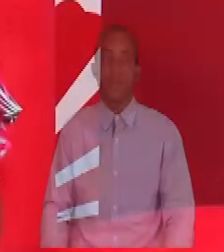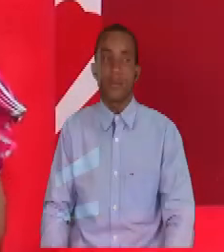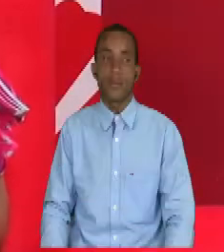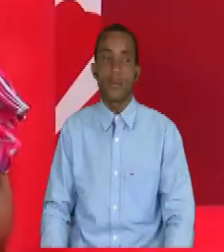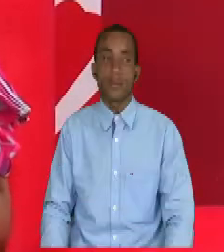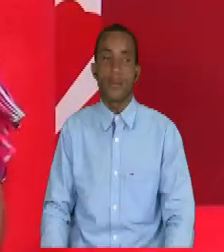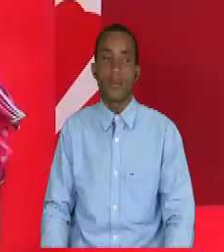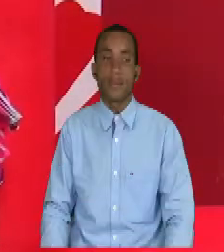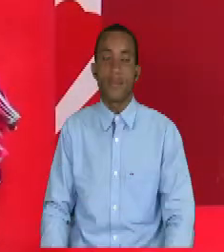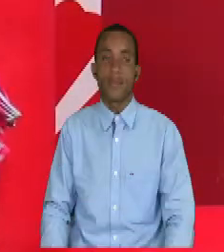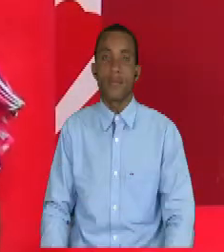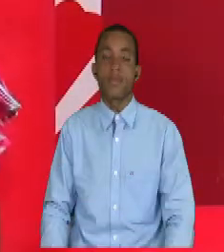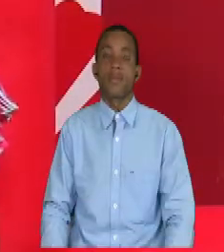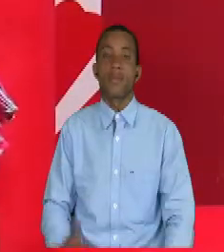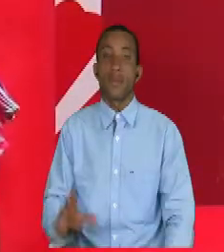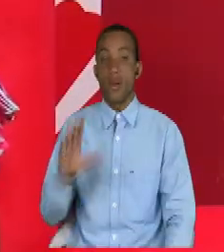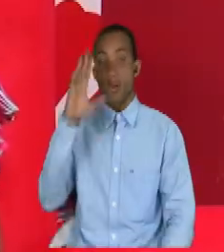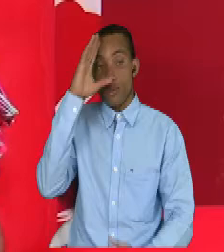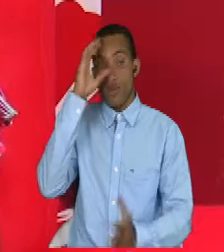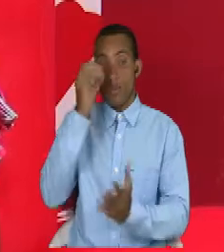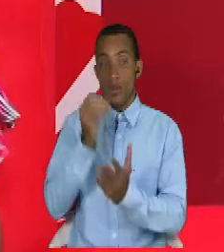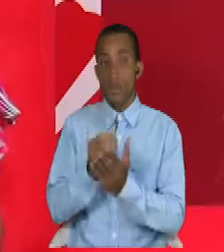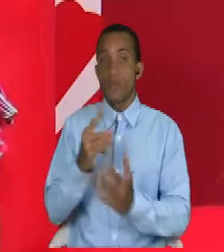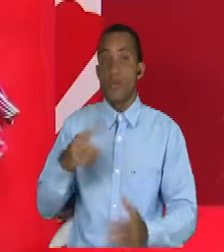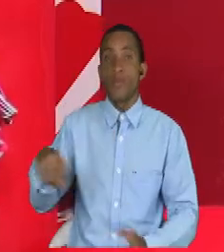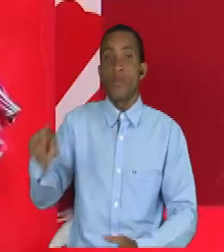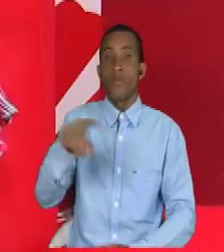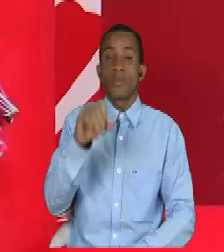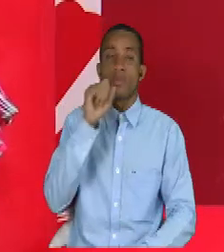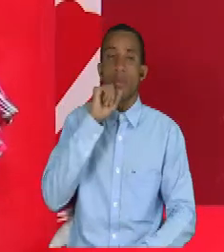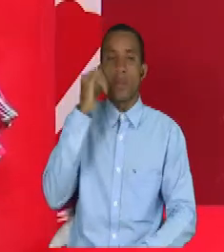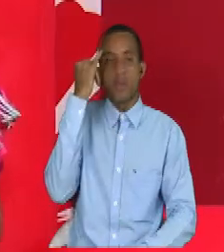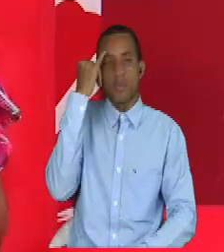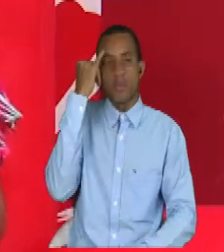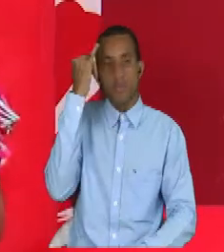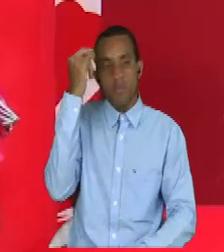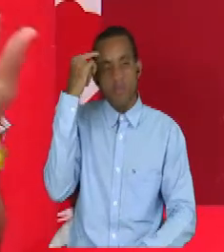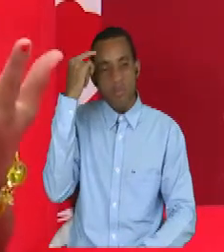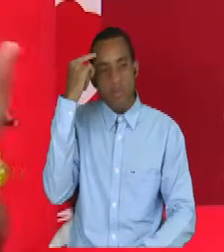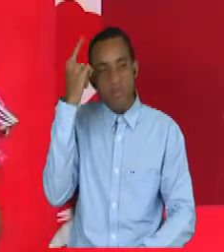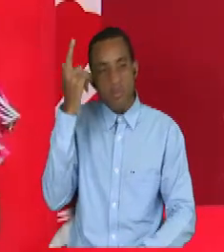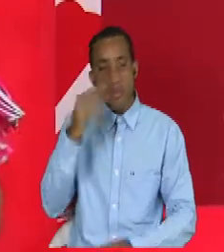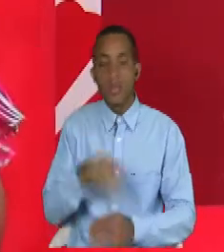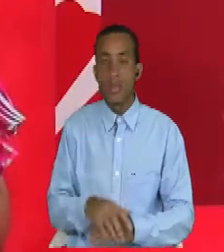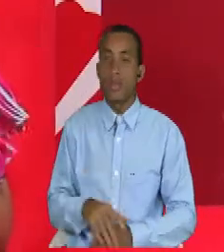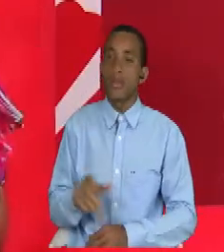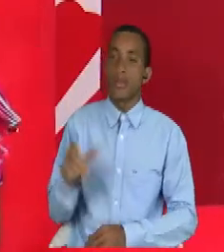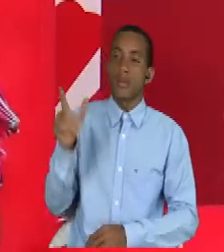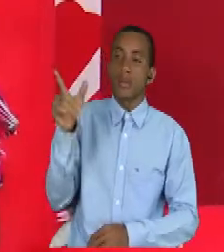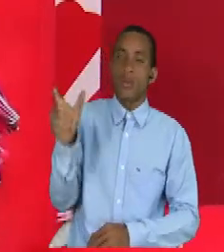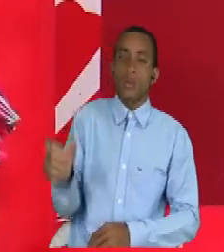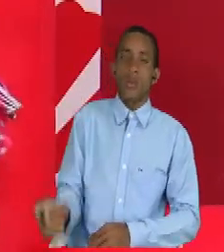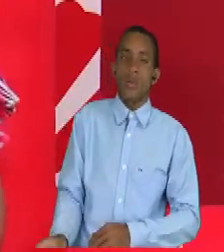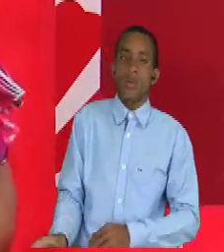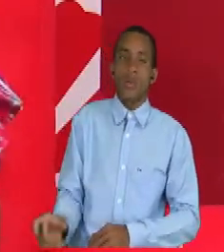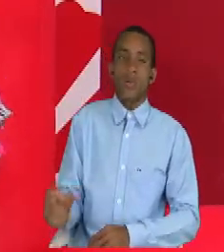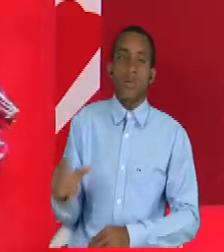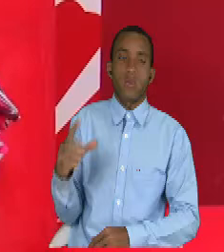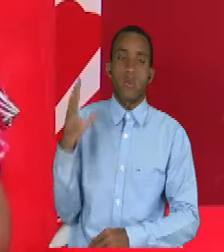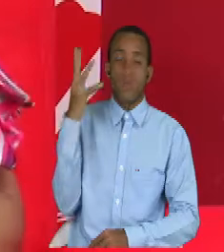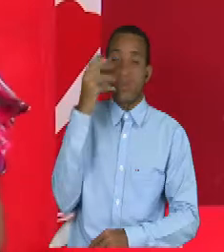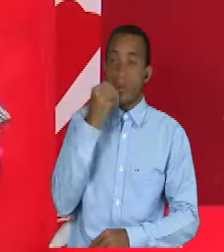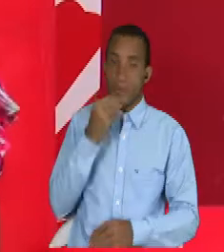pero ya estaba en la opinión de nuestros barranqueños que piensan acerca de ese ser tan hermoso que nos dio la vida a cada uno de nosotros